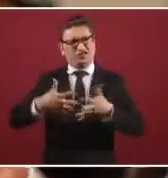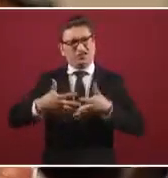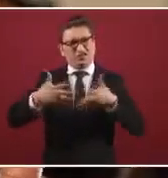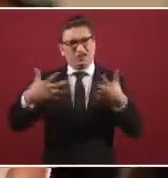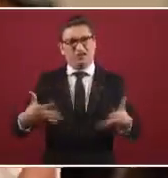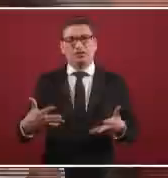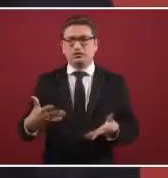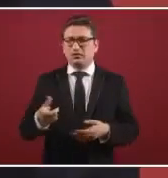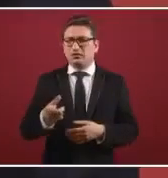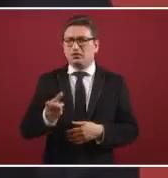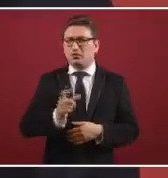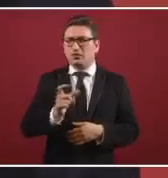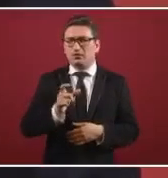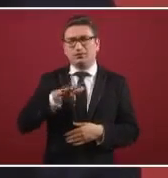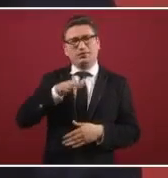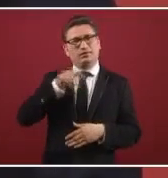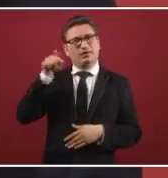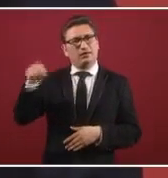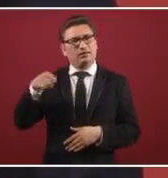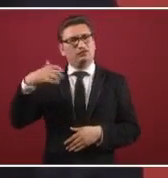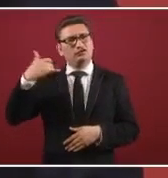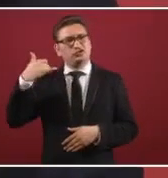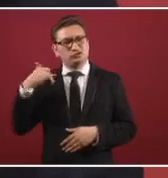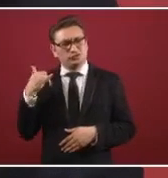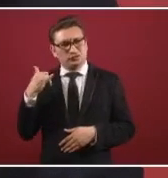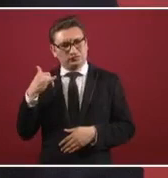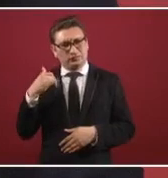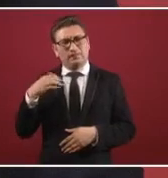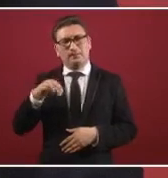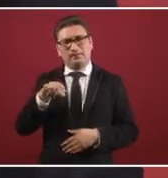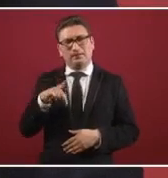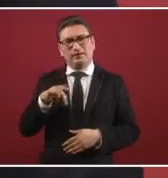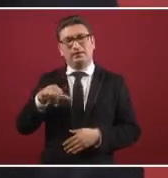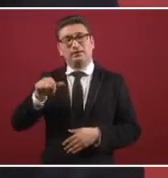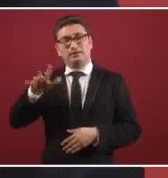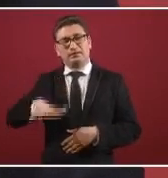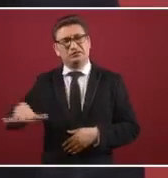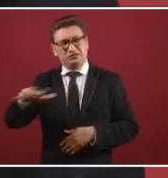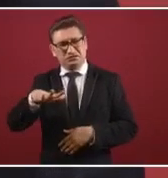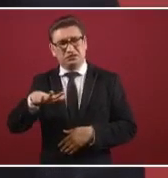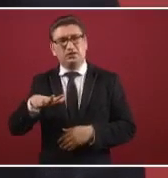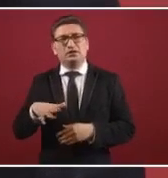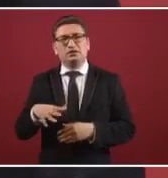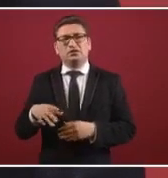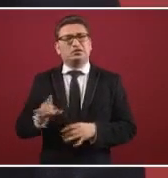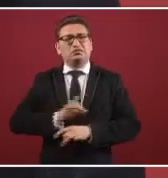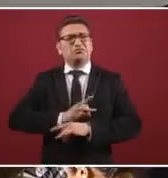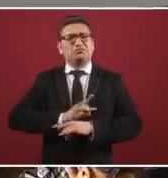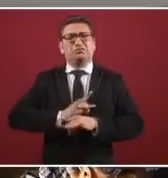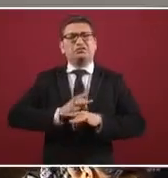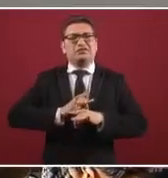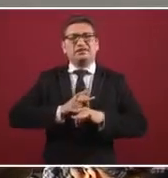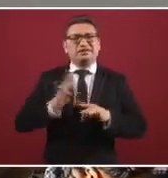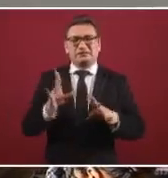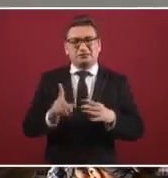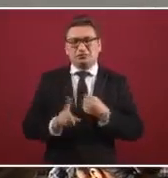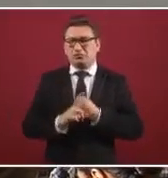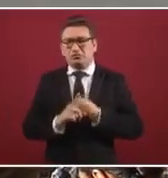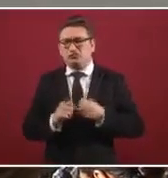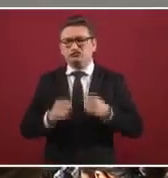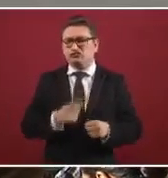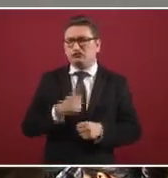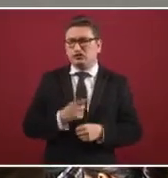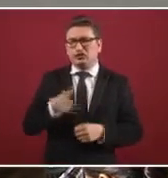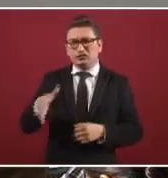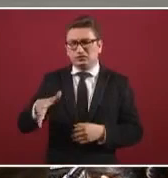dé en Mérida, Yucatán, en un momento adverso, usted lo acaba de decir, de seguridad.